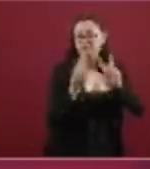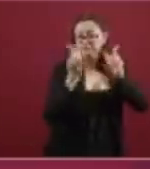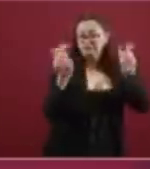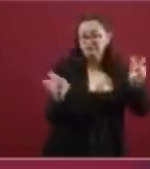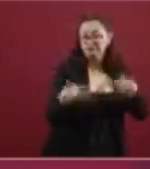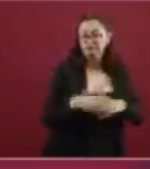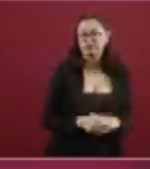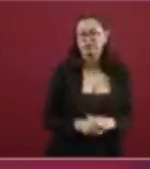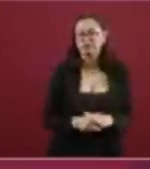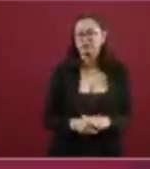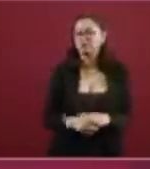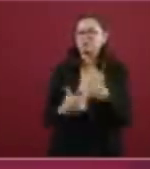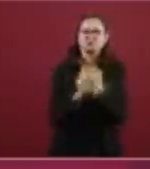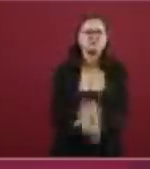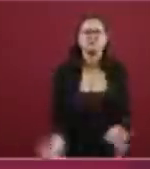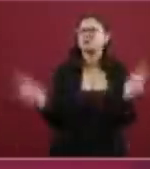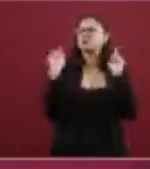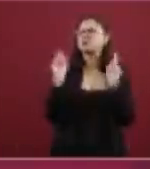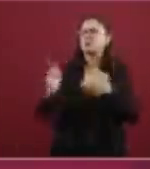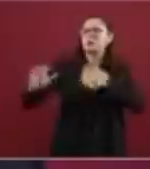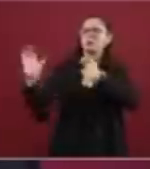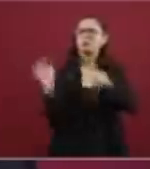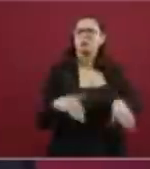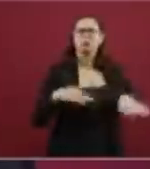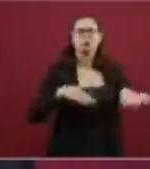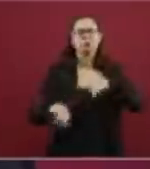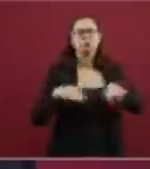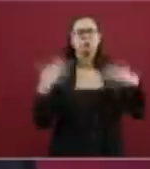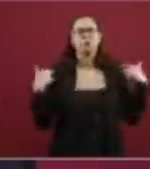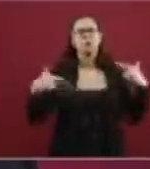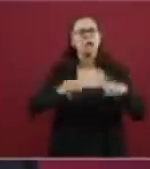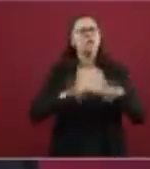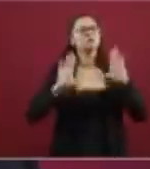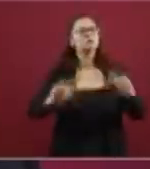la contratación libre. Eso no.